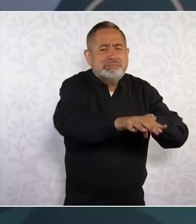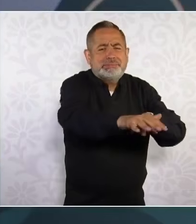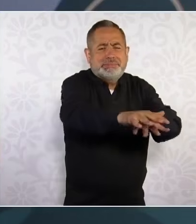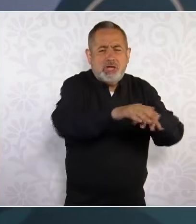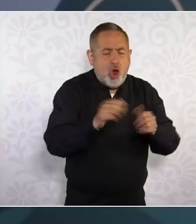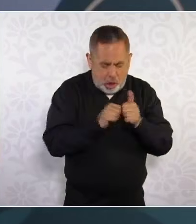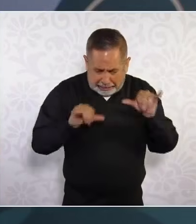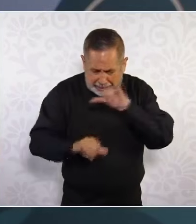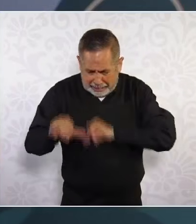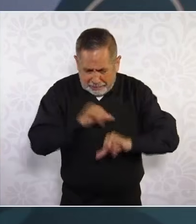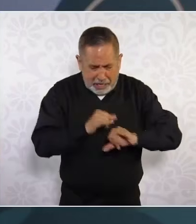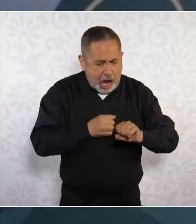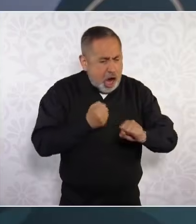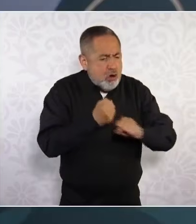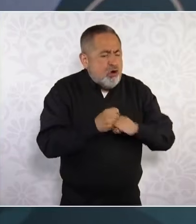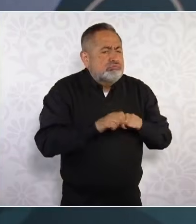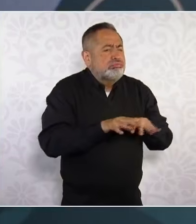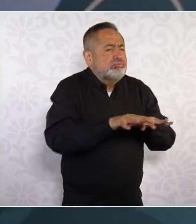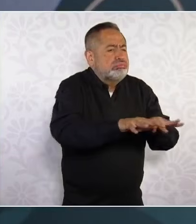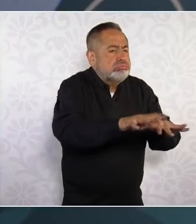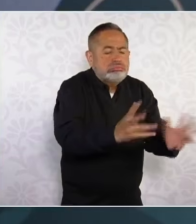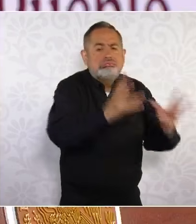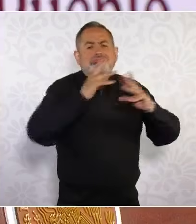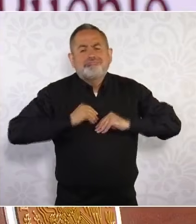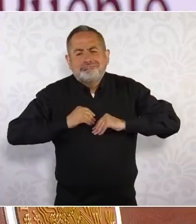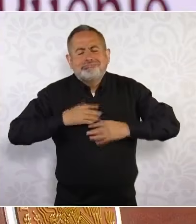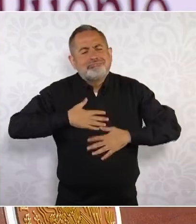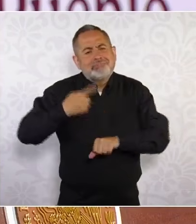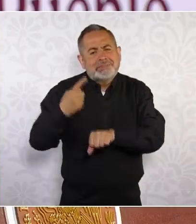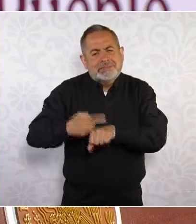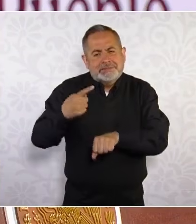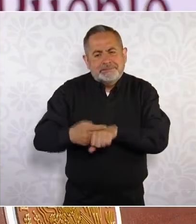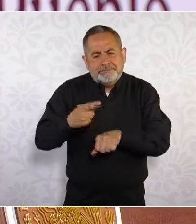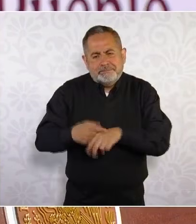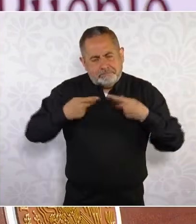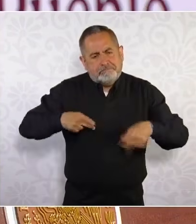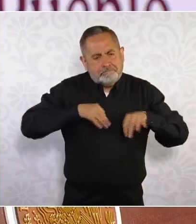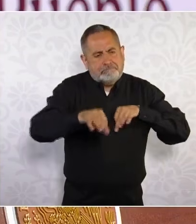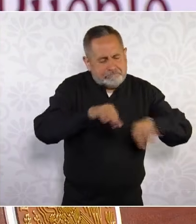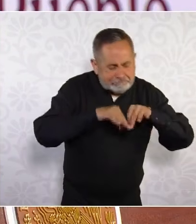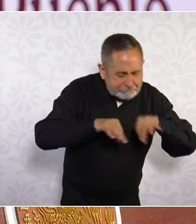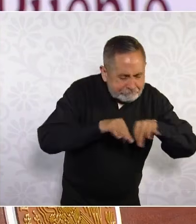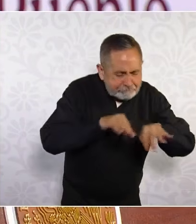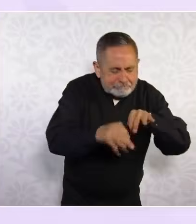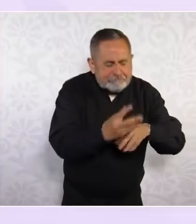productos químicos que afectan la salud de los jornaleros.